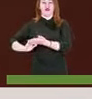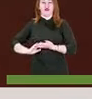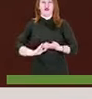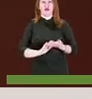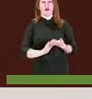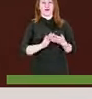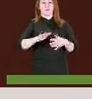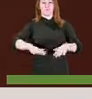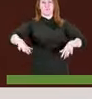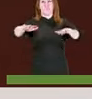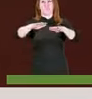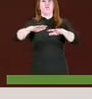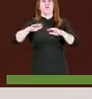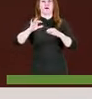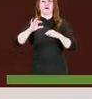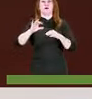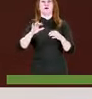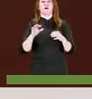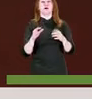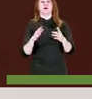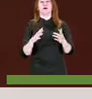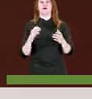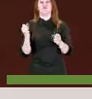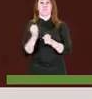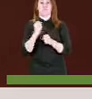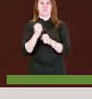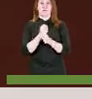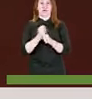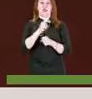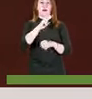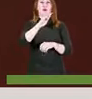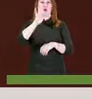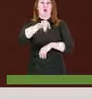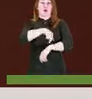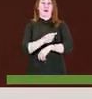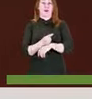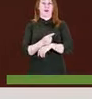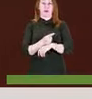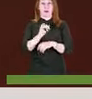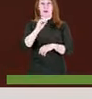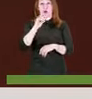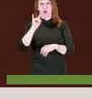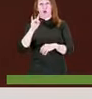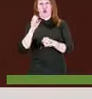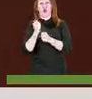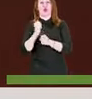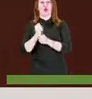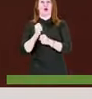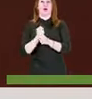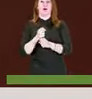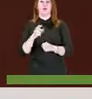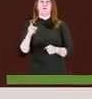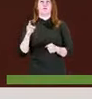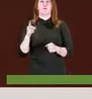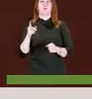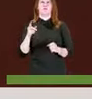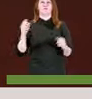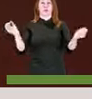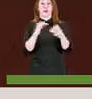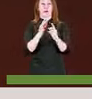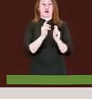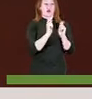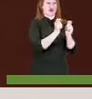estado de la malla vial en lo referente a huecos, para trabajar 24 horas. El IDU trabajó las vías que le